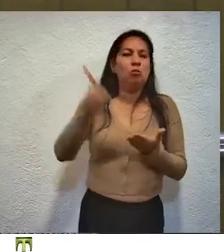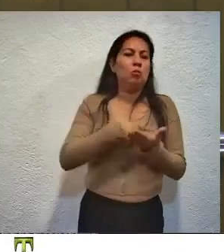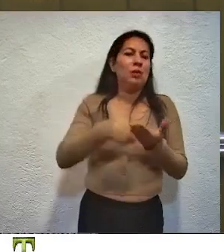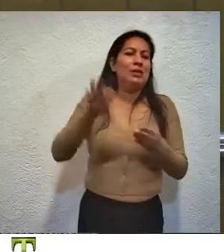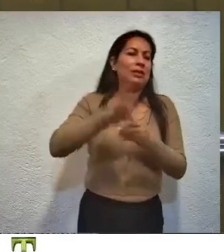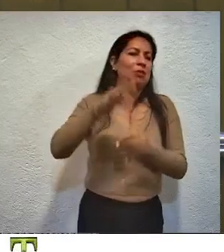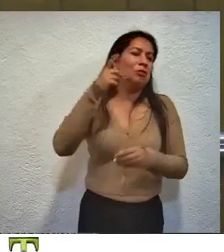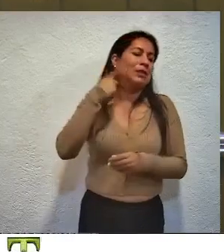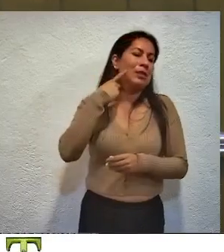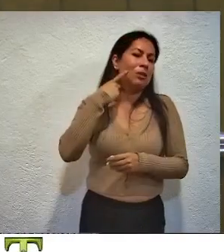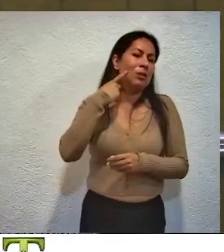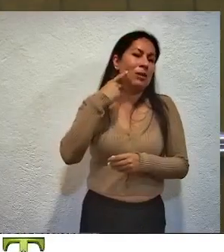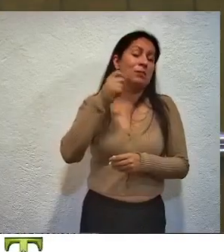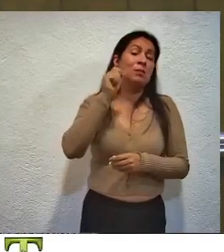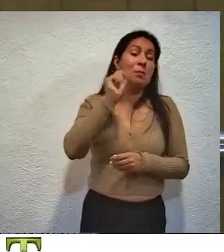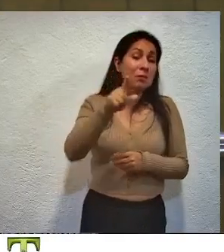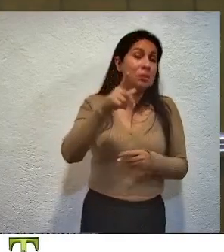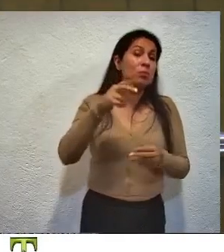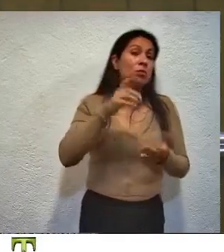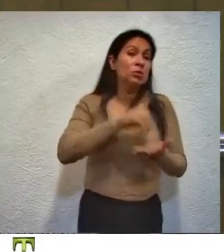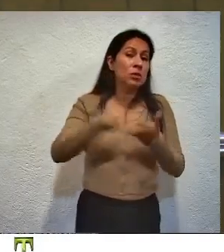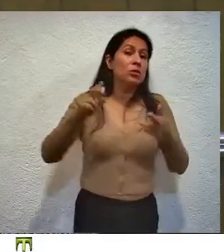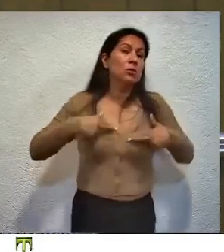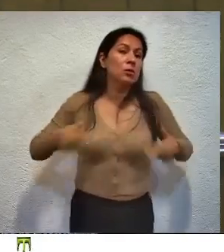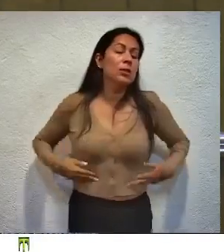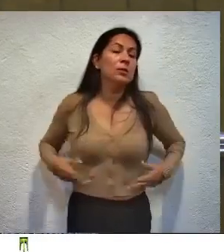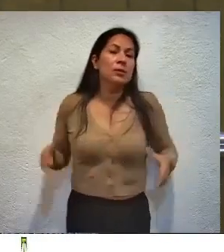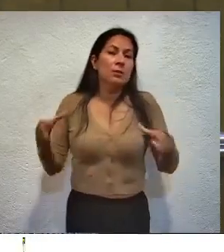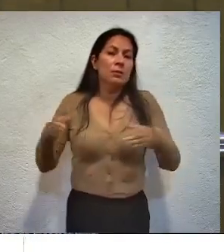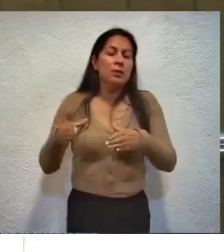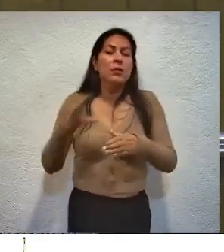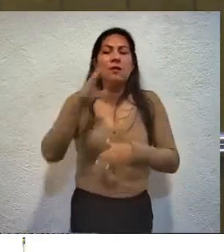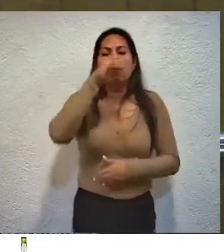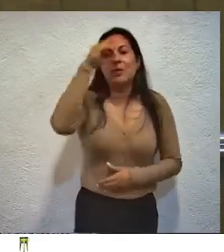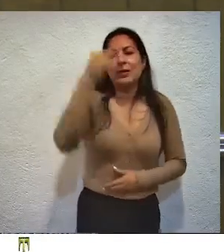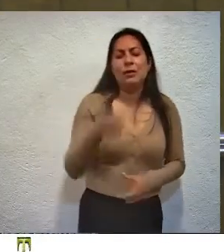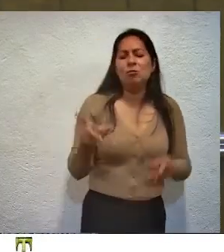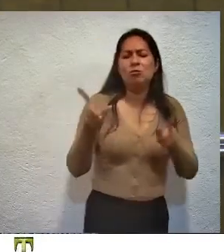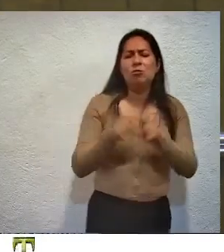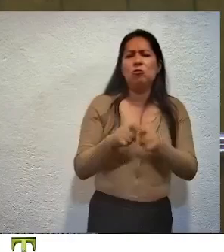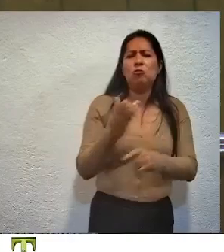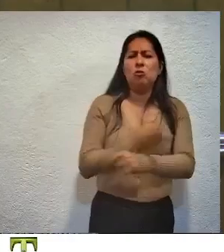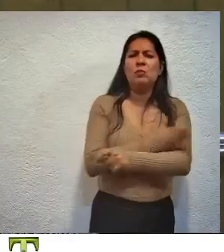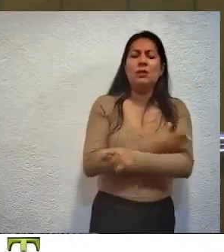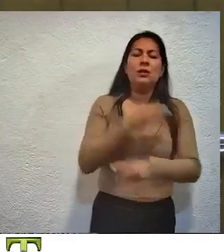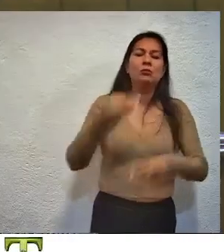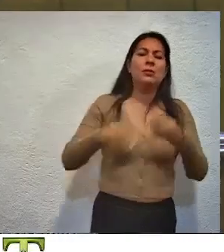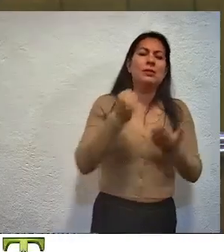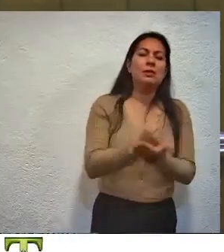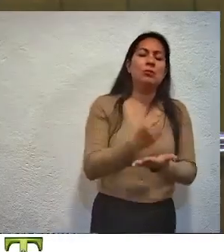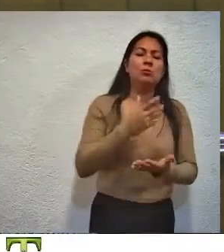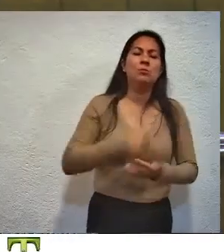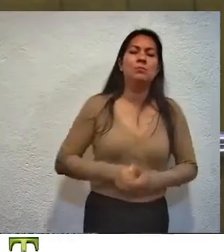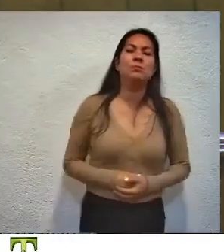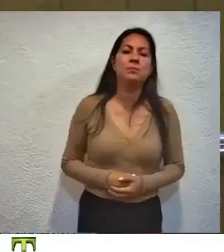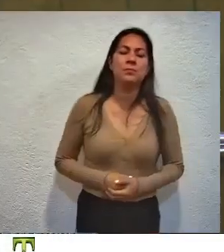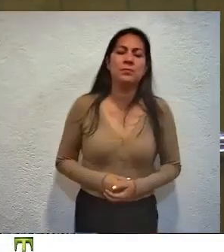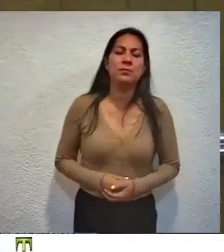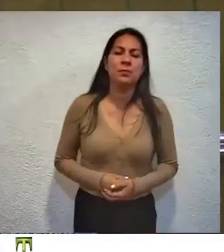pero sobre todo los derechos humanos de esta comunidad afromexicana. Es cuanto, compañeros magistrados.